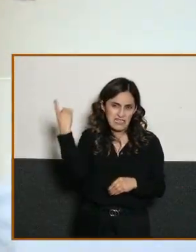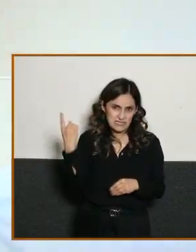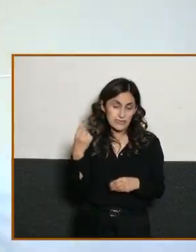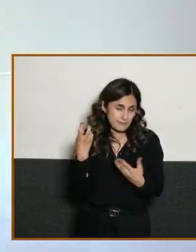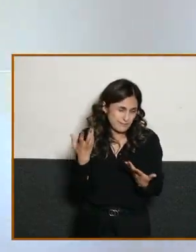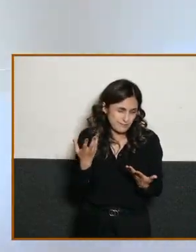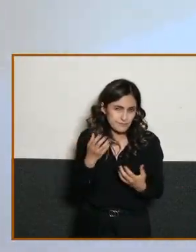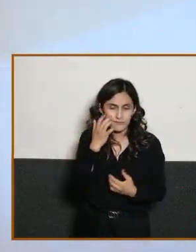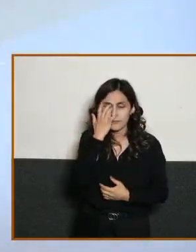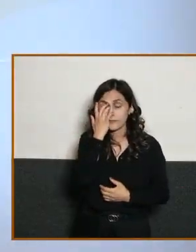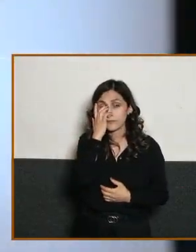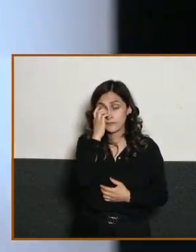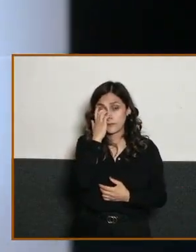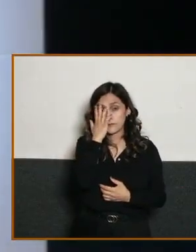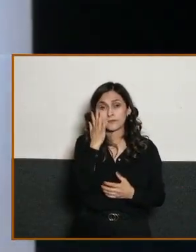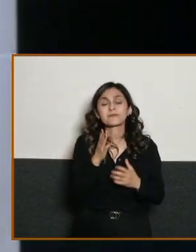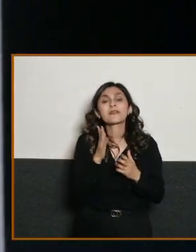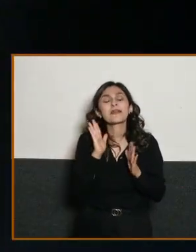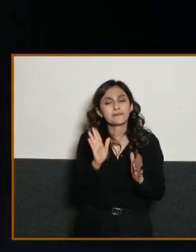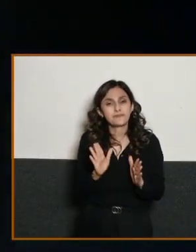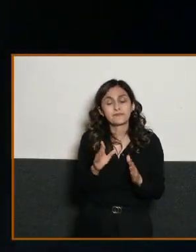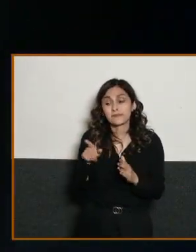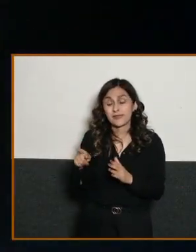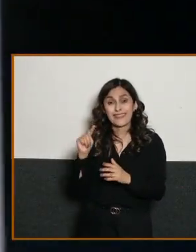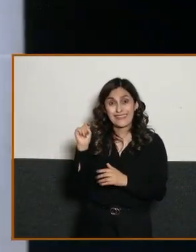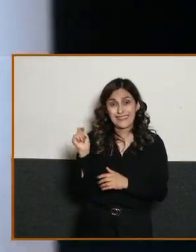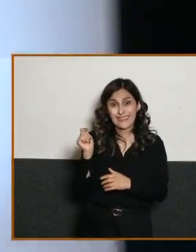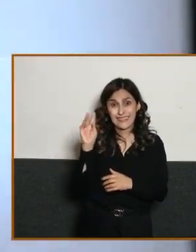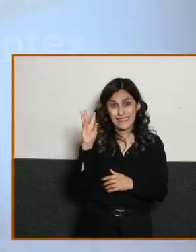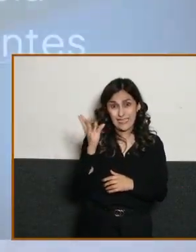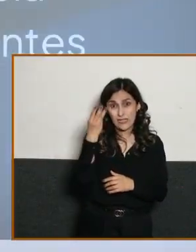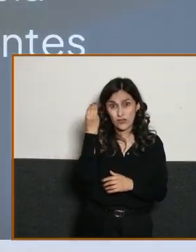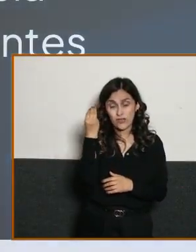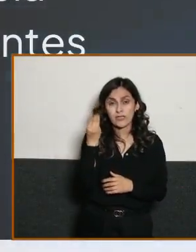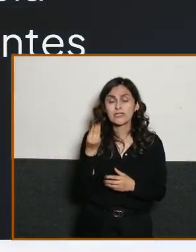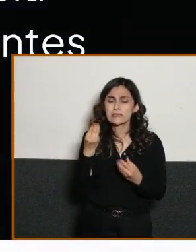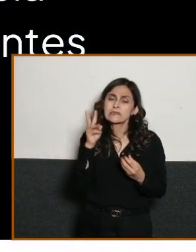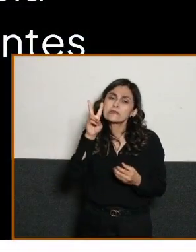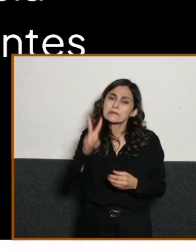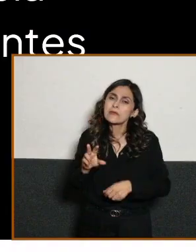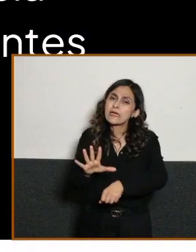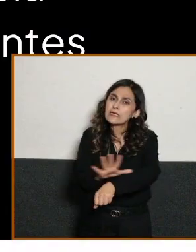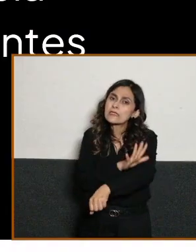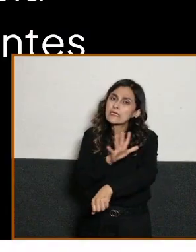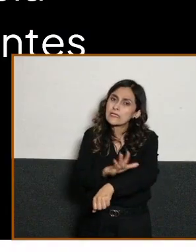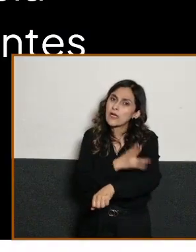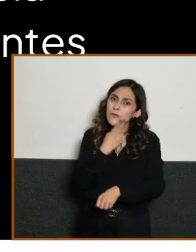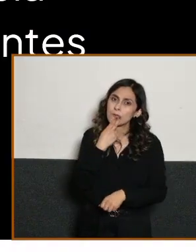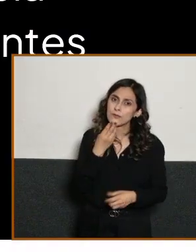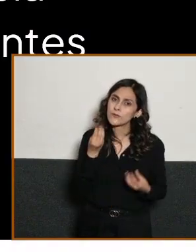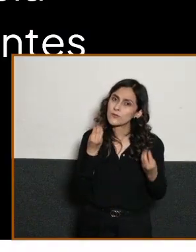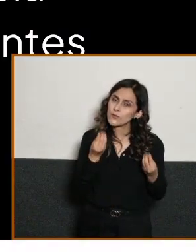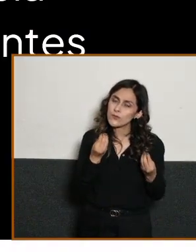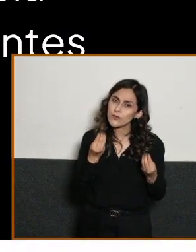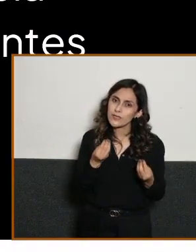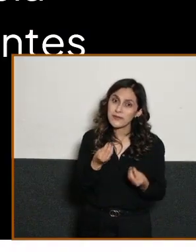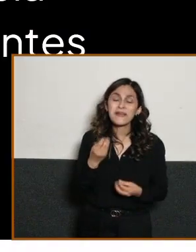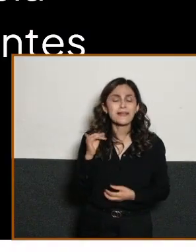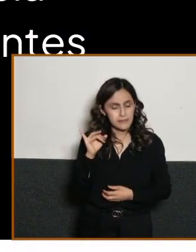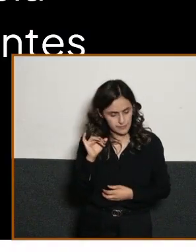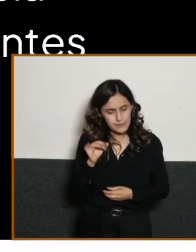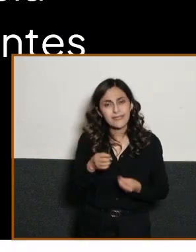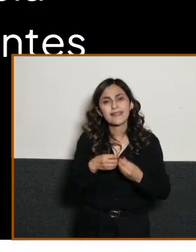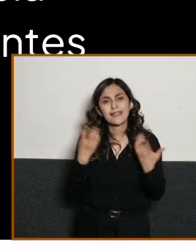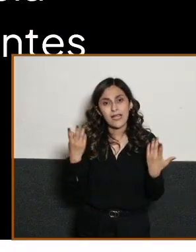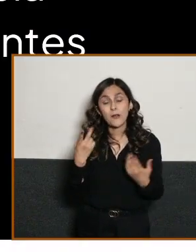Ahora, la paradoja de estas tecnologías es que gastan mucha energía, sí. Pero también